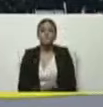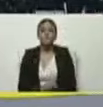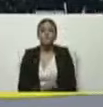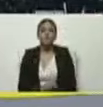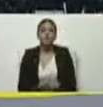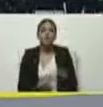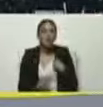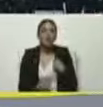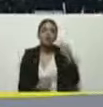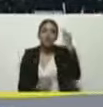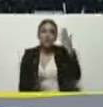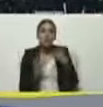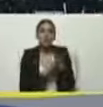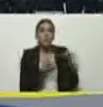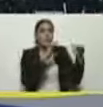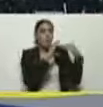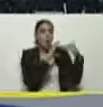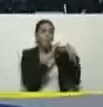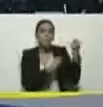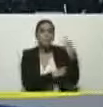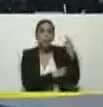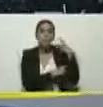manejo mucha información, ¿verdad?